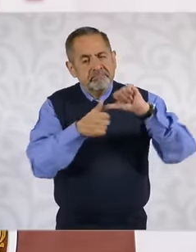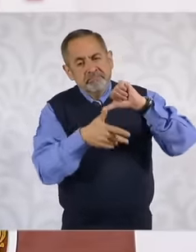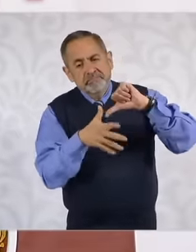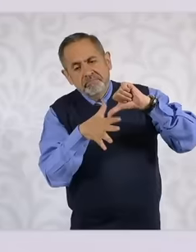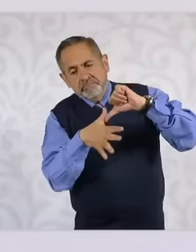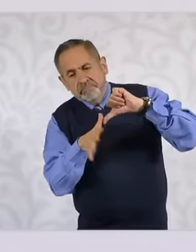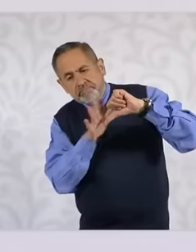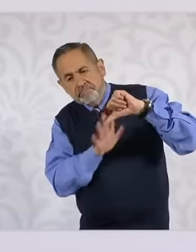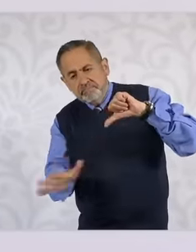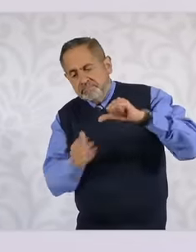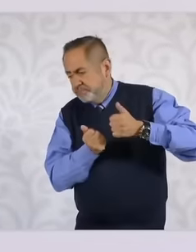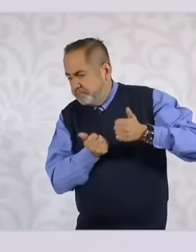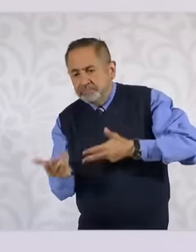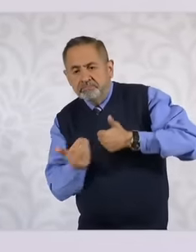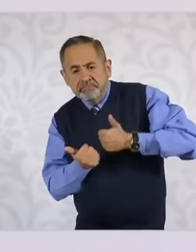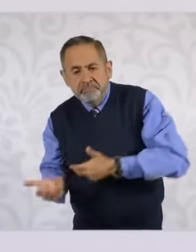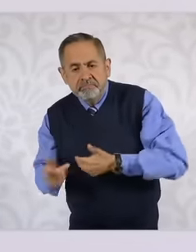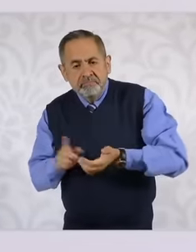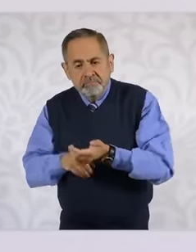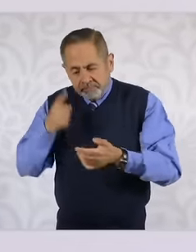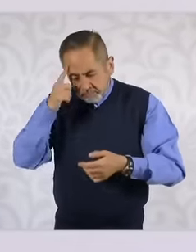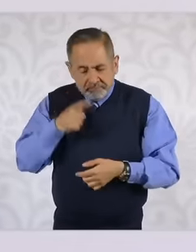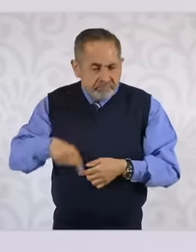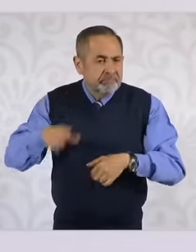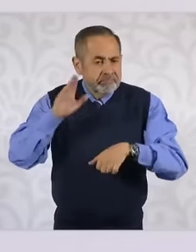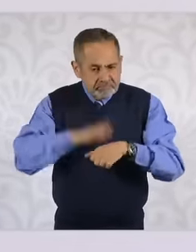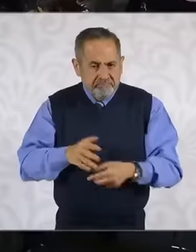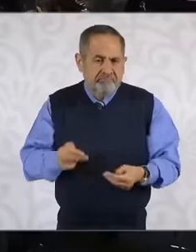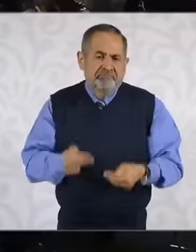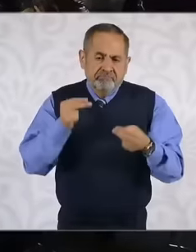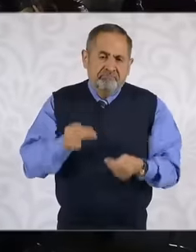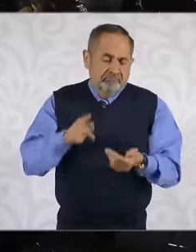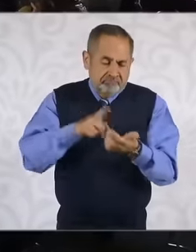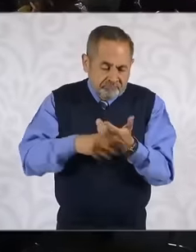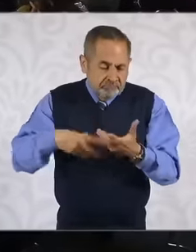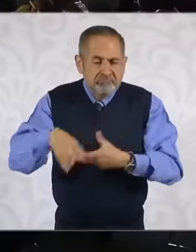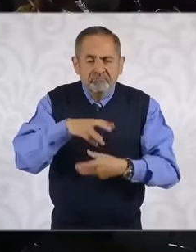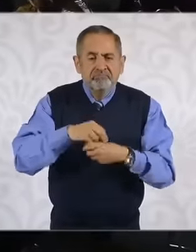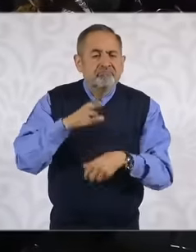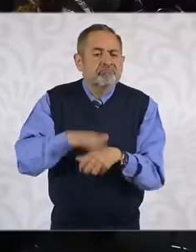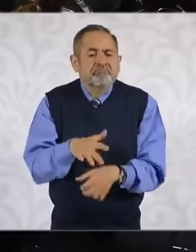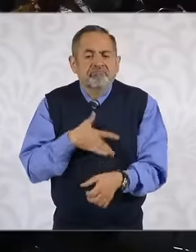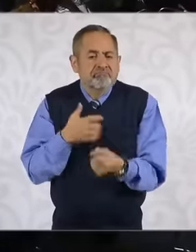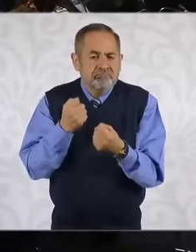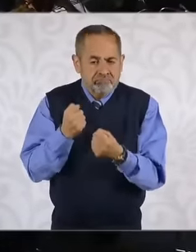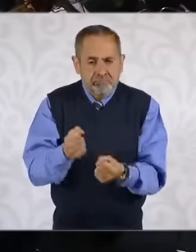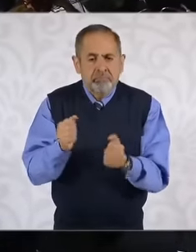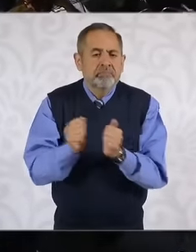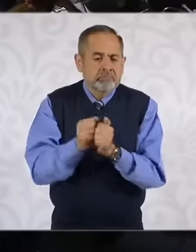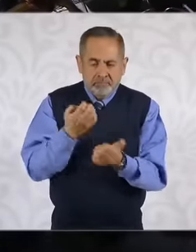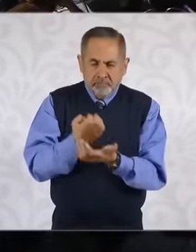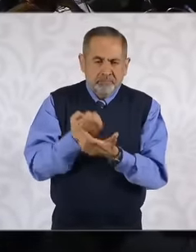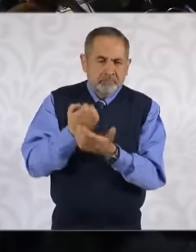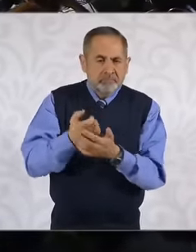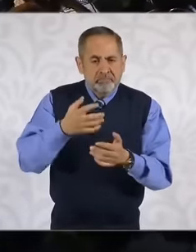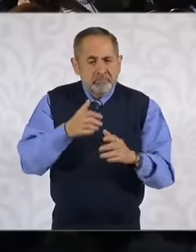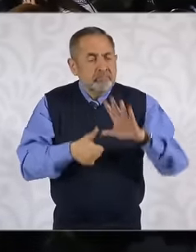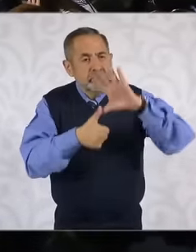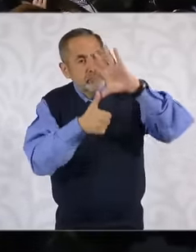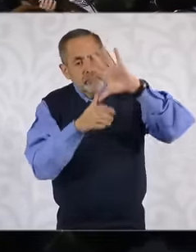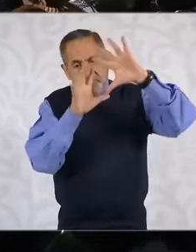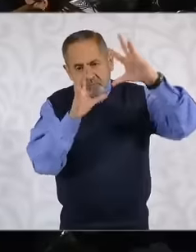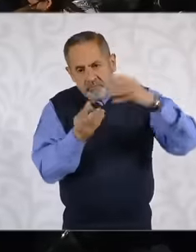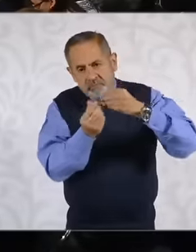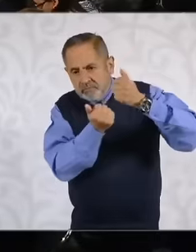Centroamérica y Sudamérica para poder hacer todavía una fortaleza mayor económica de todo el